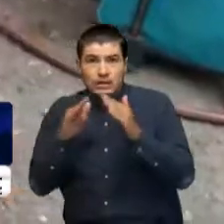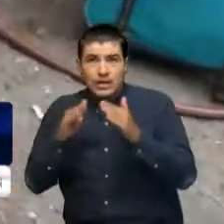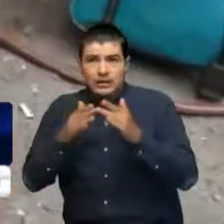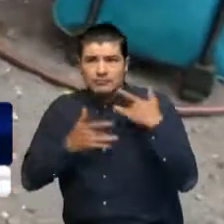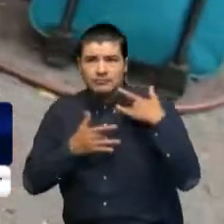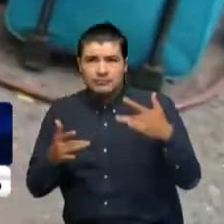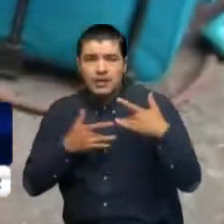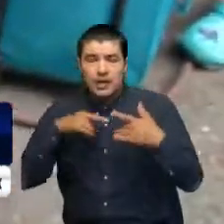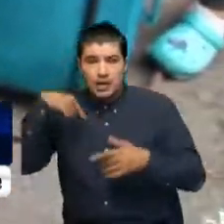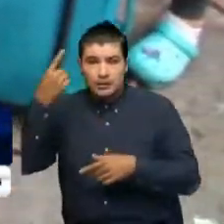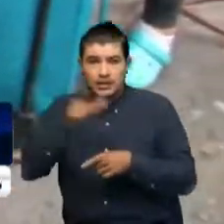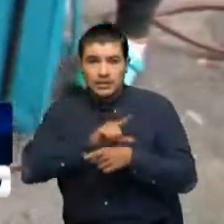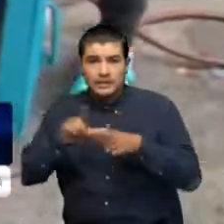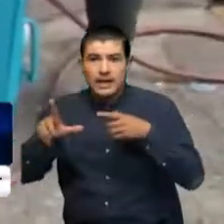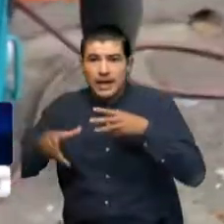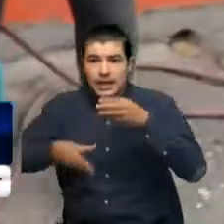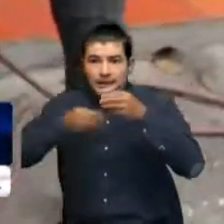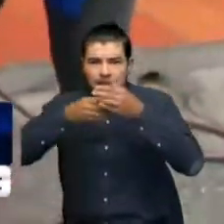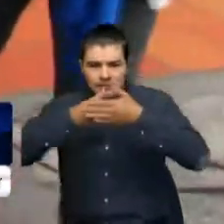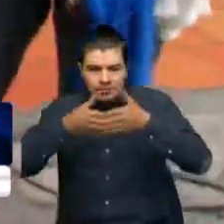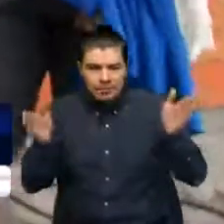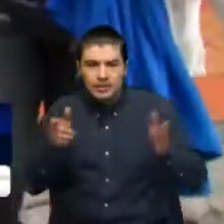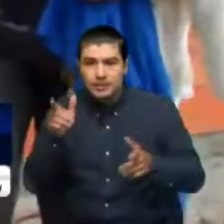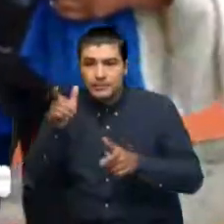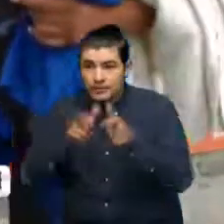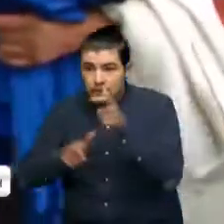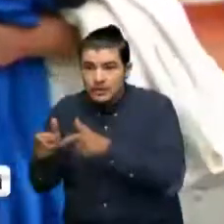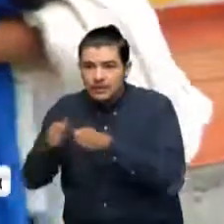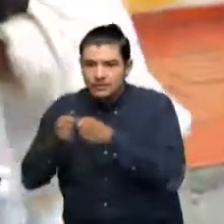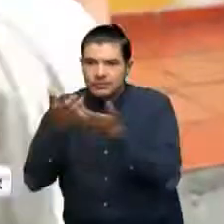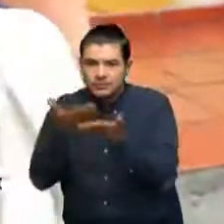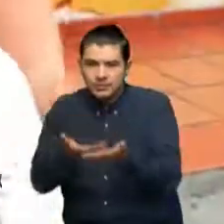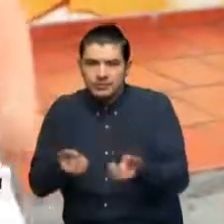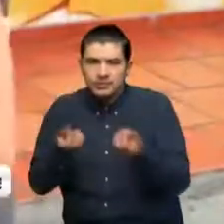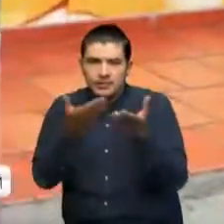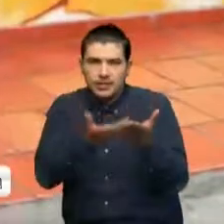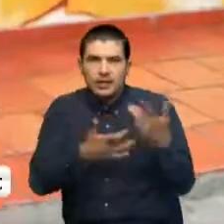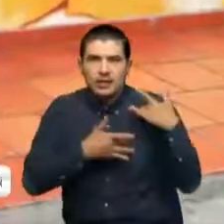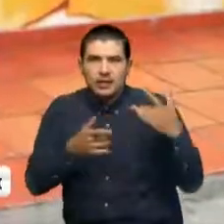inaugurada la otra semana, recepcionando lo recolectado por cada cajita en Cúcuta.